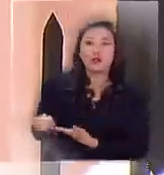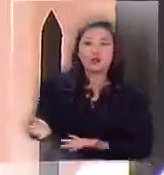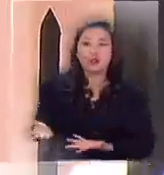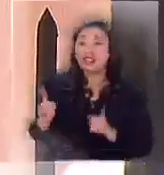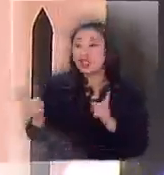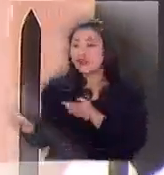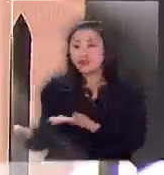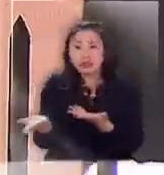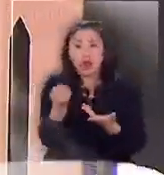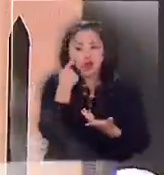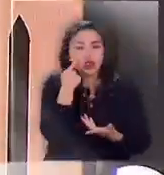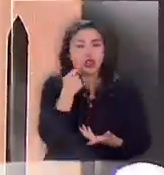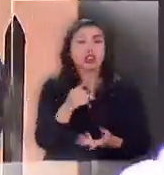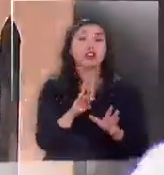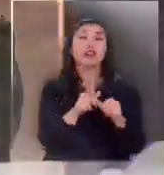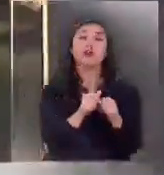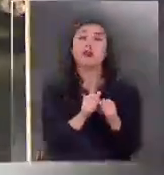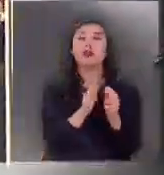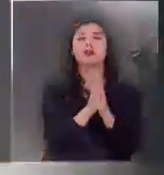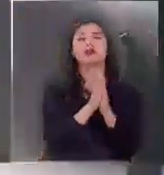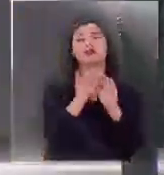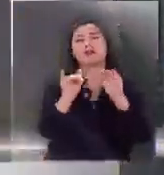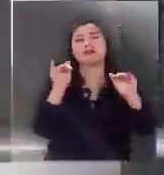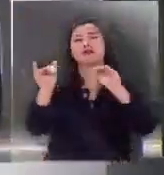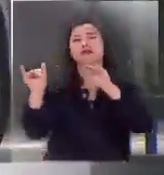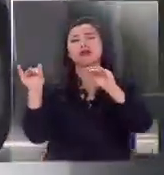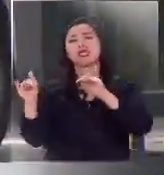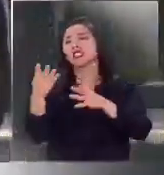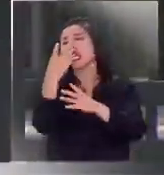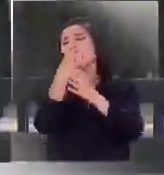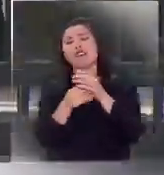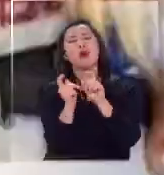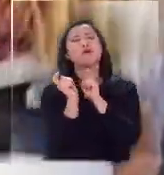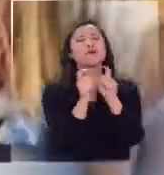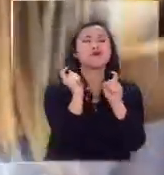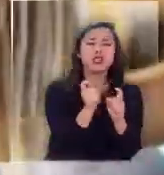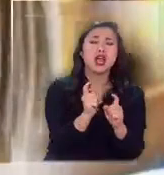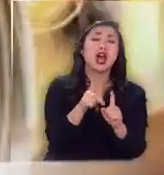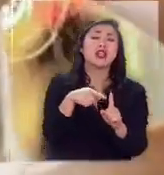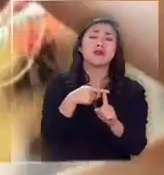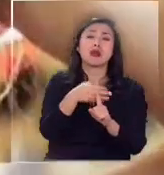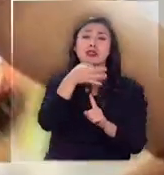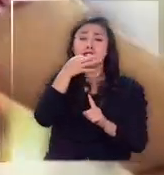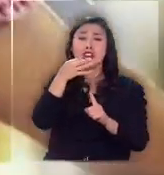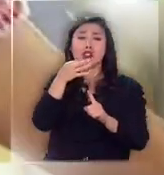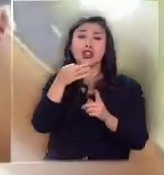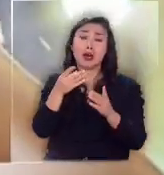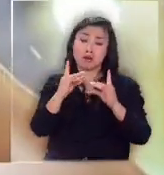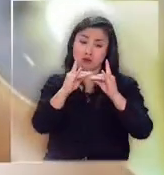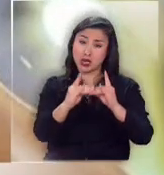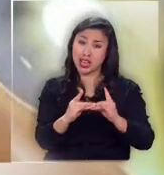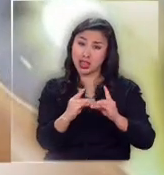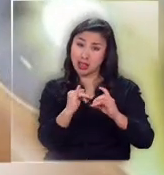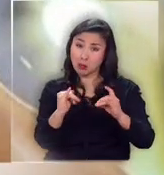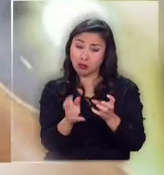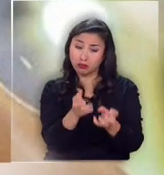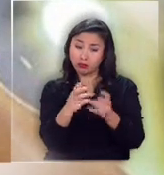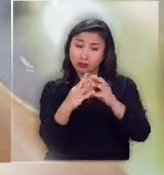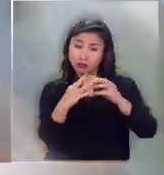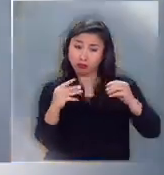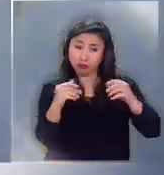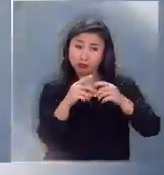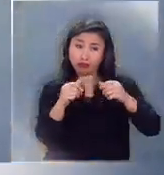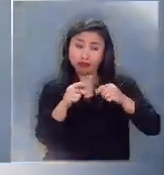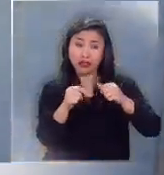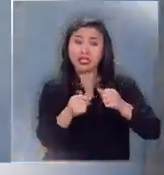La familia hizo un llamado para terminar con los comentarios agresivos. Además, informó que las cenizas de Katy serán llevadas a Nashville, la